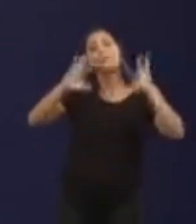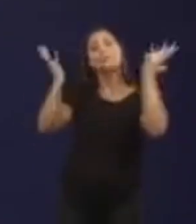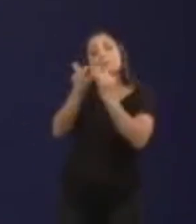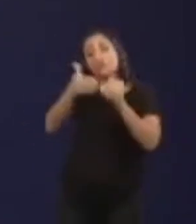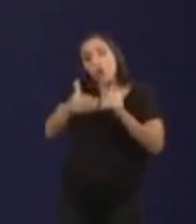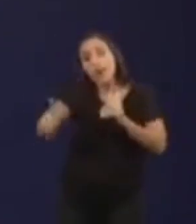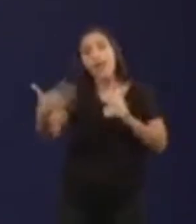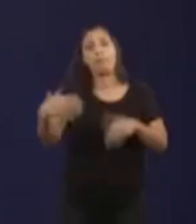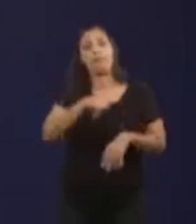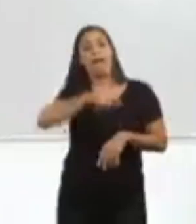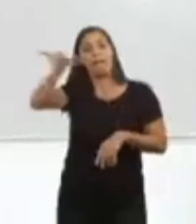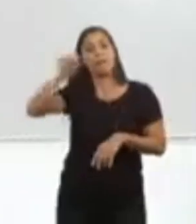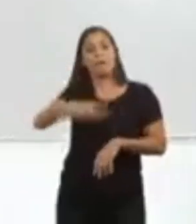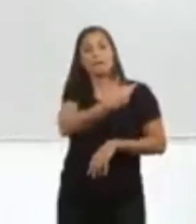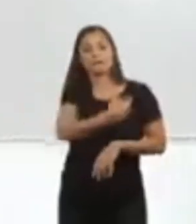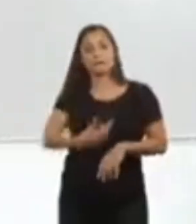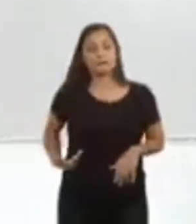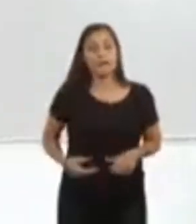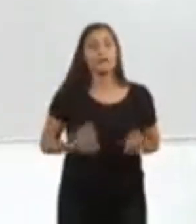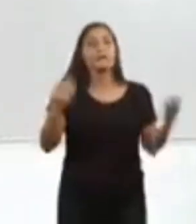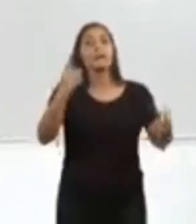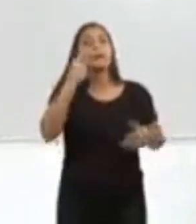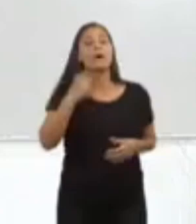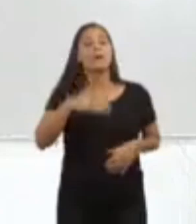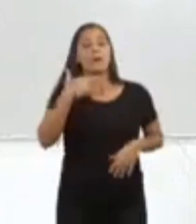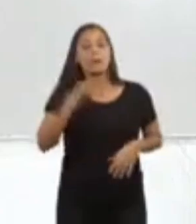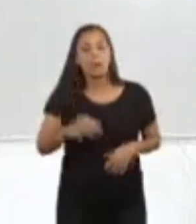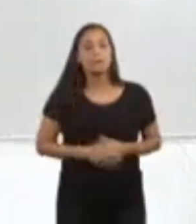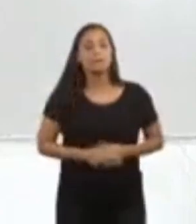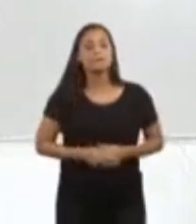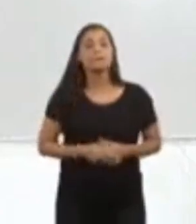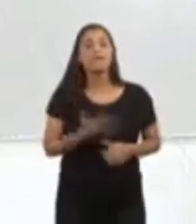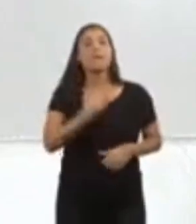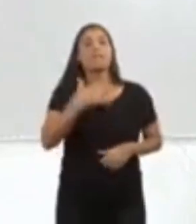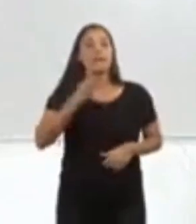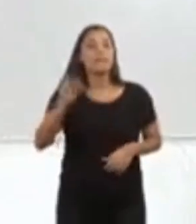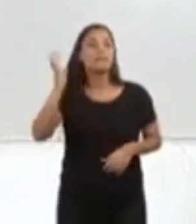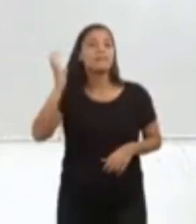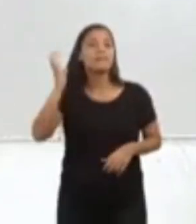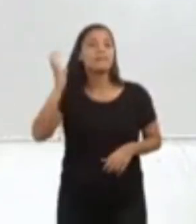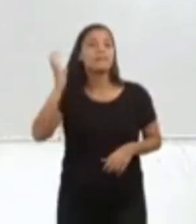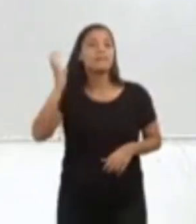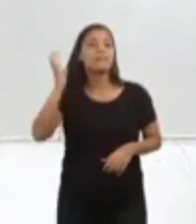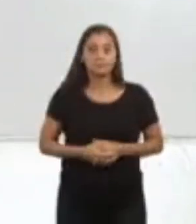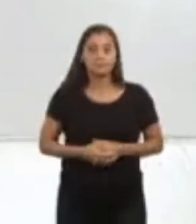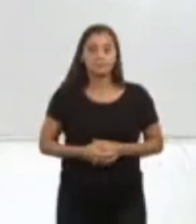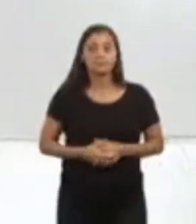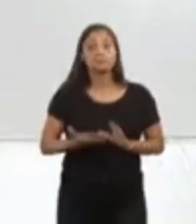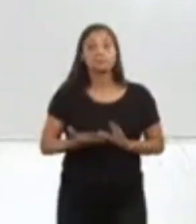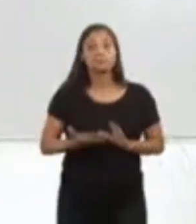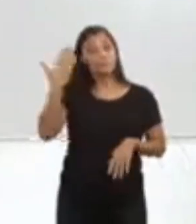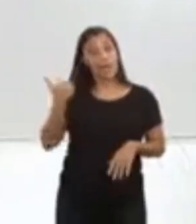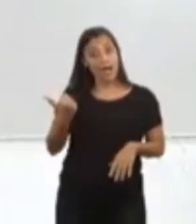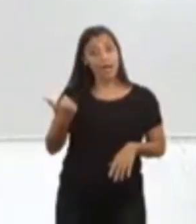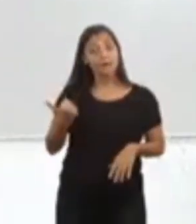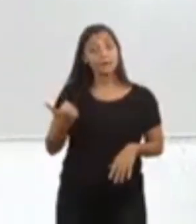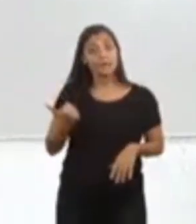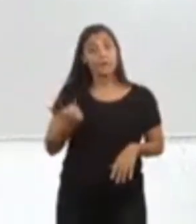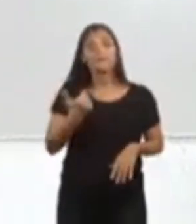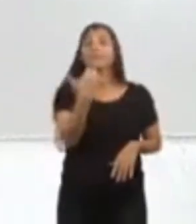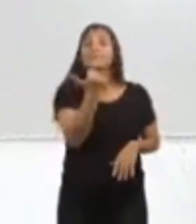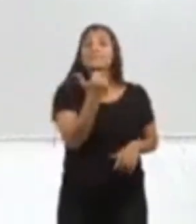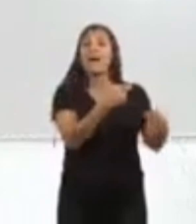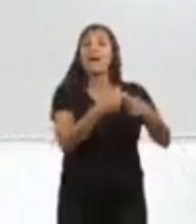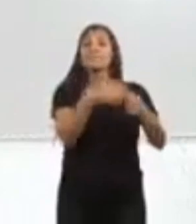de ahora Buen día Manuel Cómo te va Martín Fernández para radio ciudad todo bien eh ayer seis asociaciones